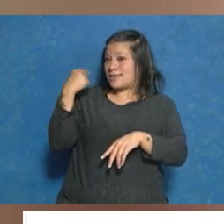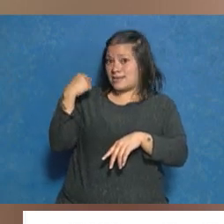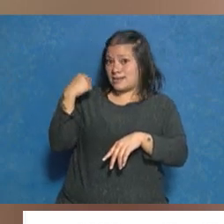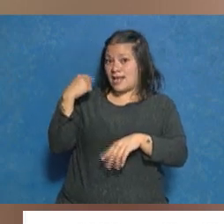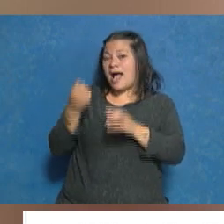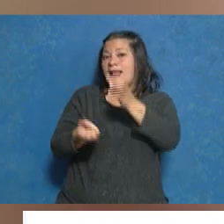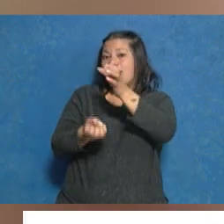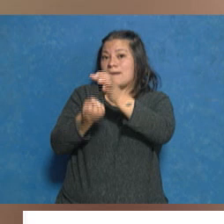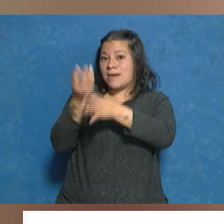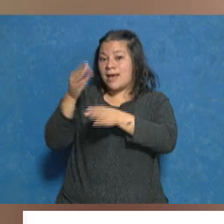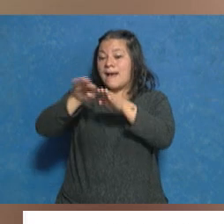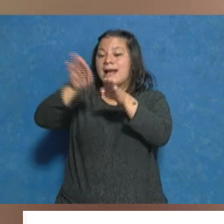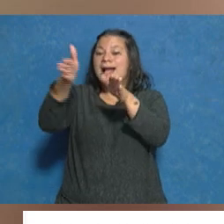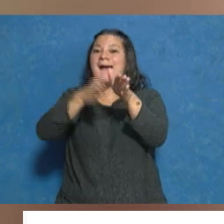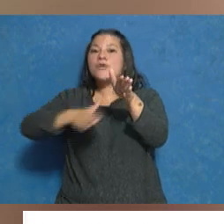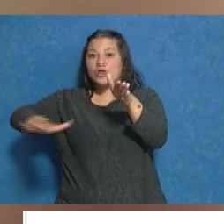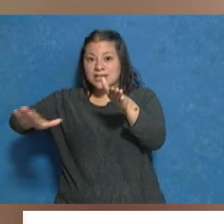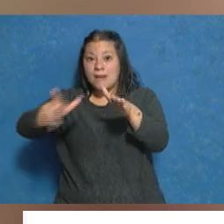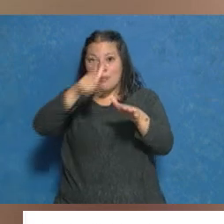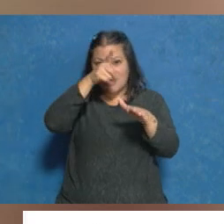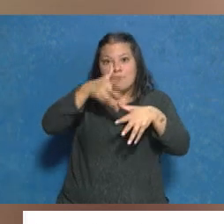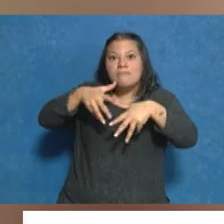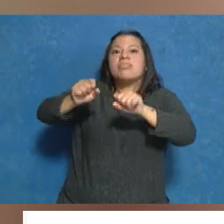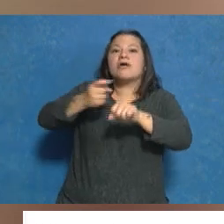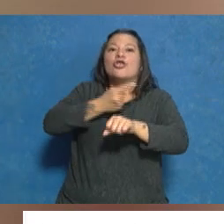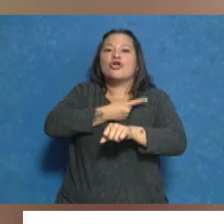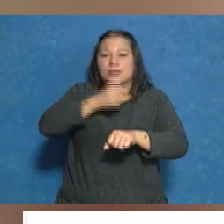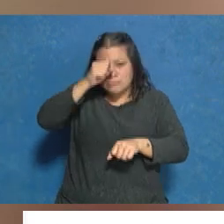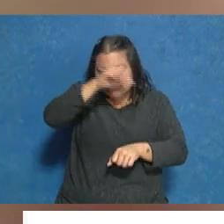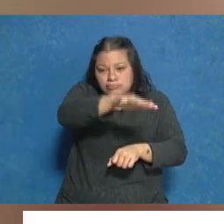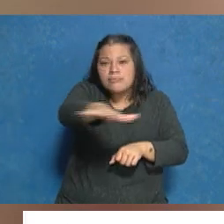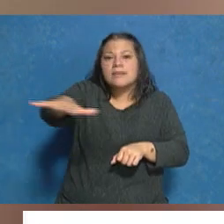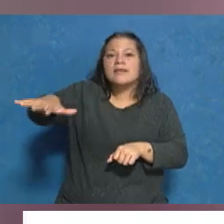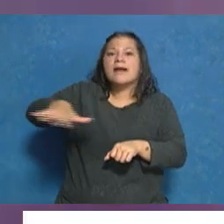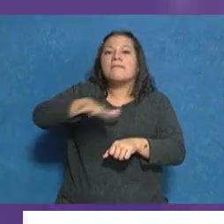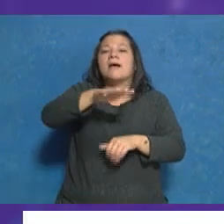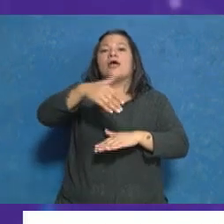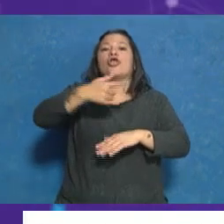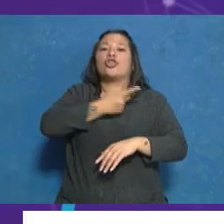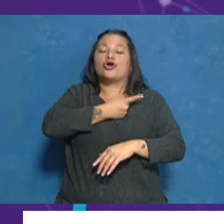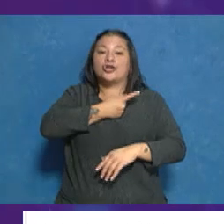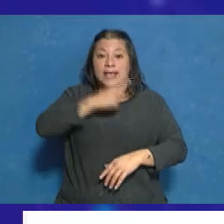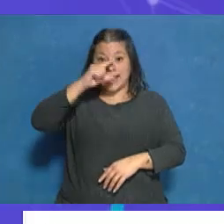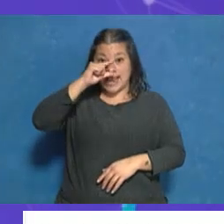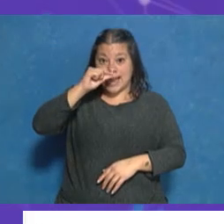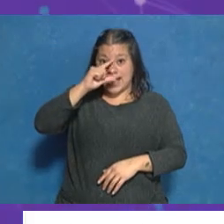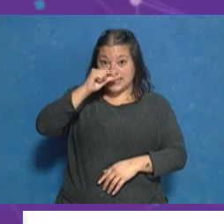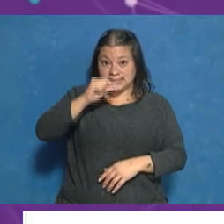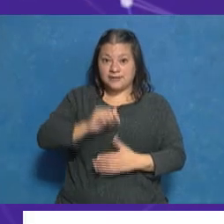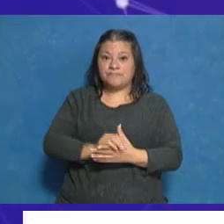mañana, la Nissan Frontier fue encontrada en un descampado ubicado en Las Heras y se